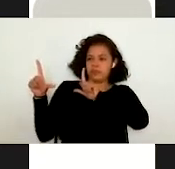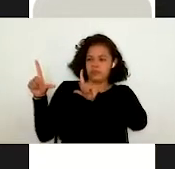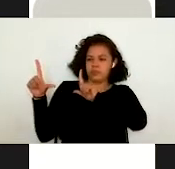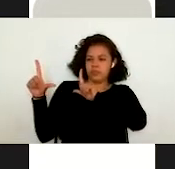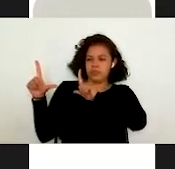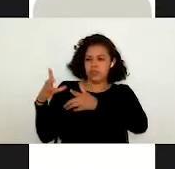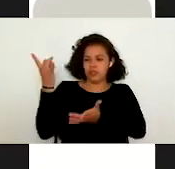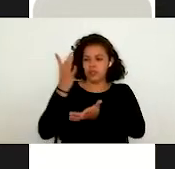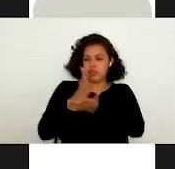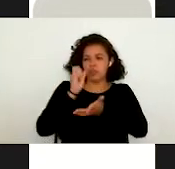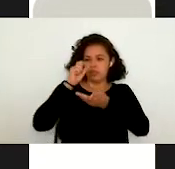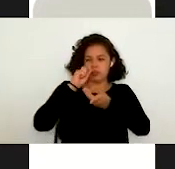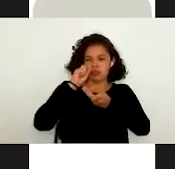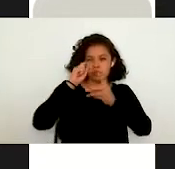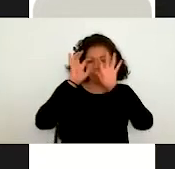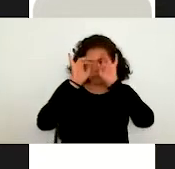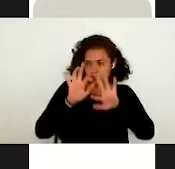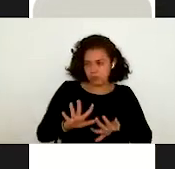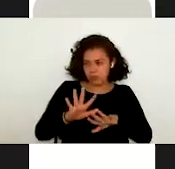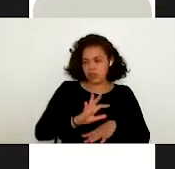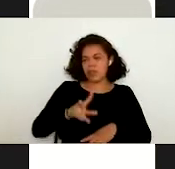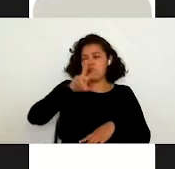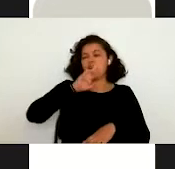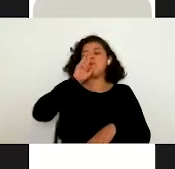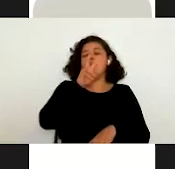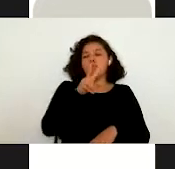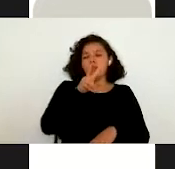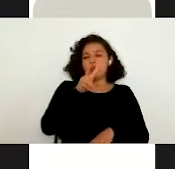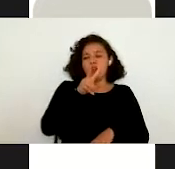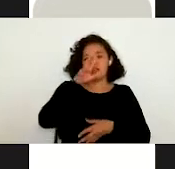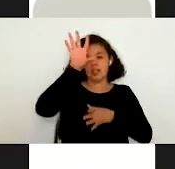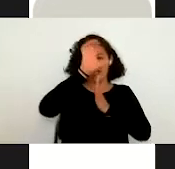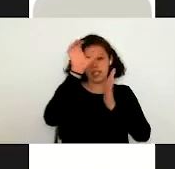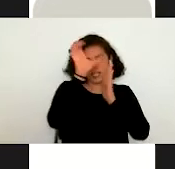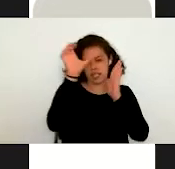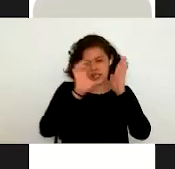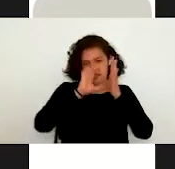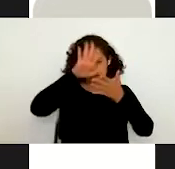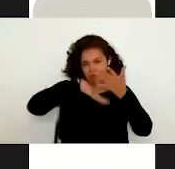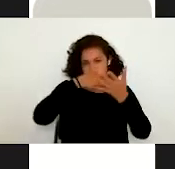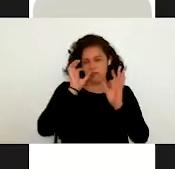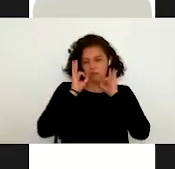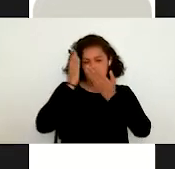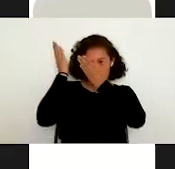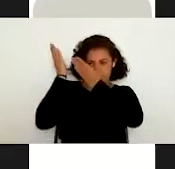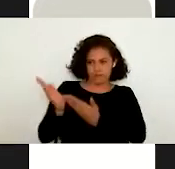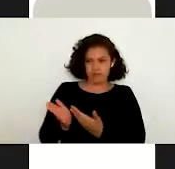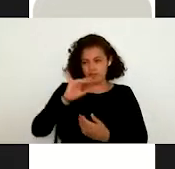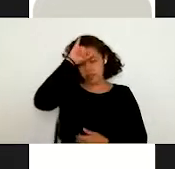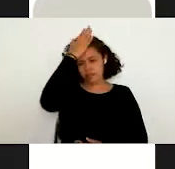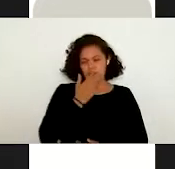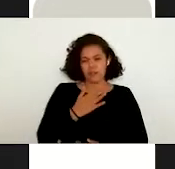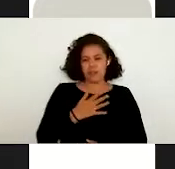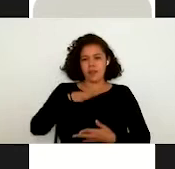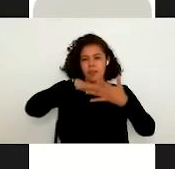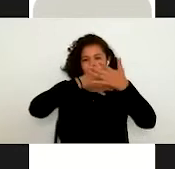únicamente escrito, redactado. Lo ideal sería presentar el cronograma con una imagen, con una